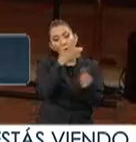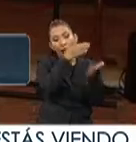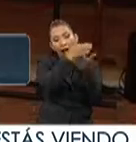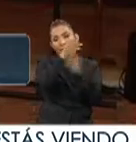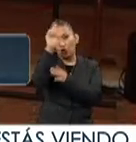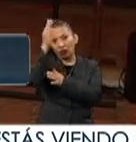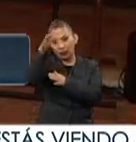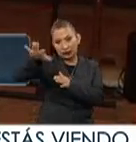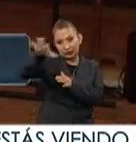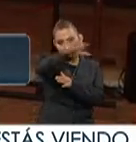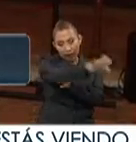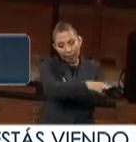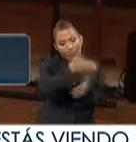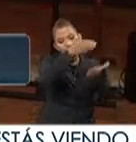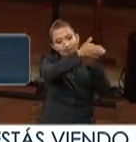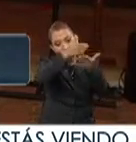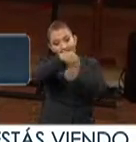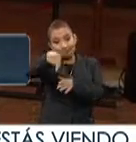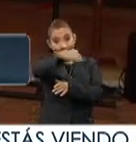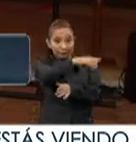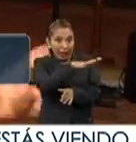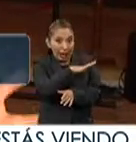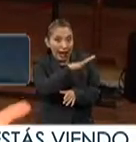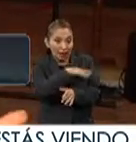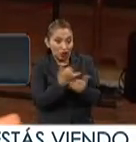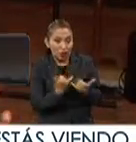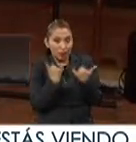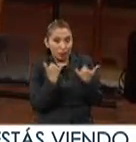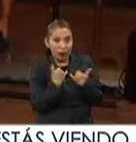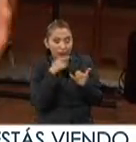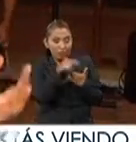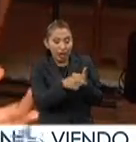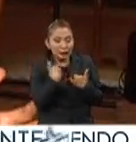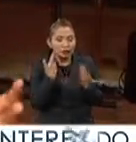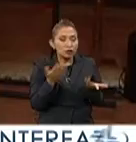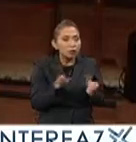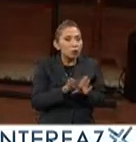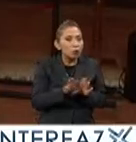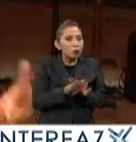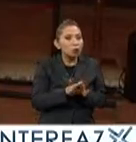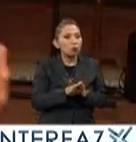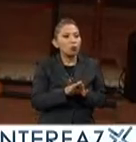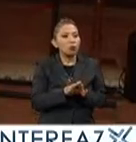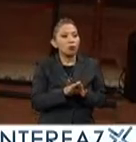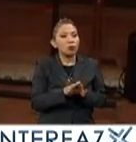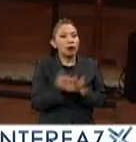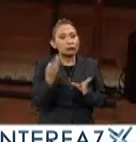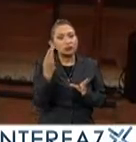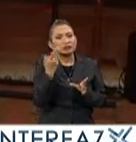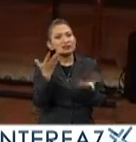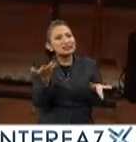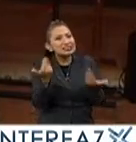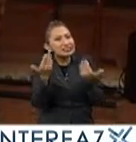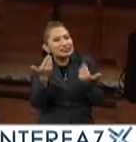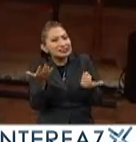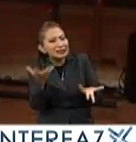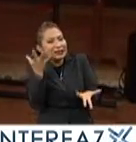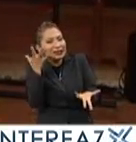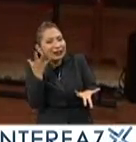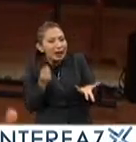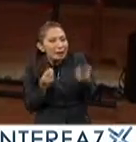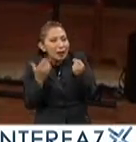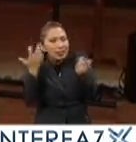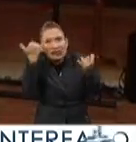las universidades, que pues es donde los jóvenes tienen esta necesidad